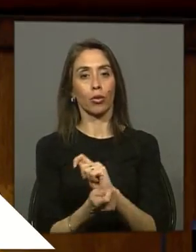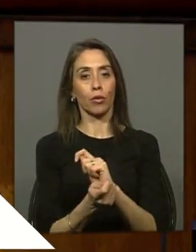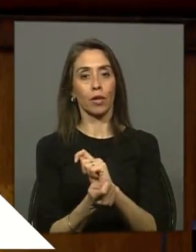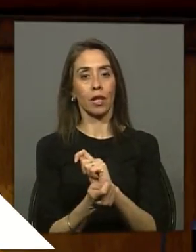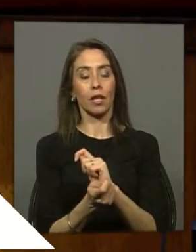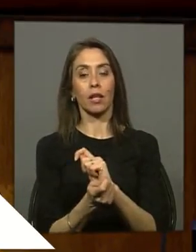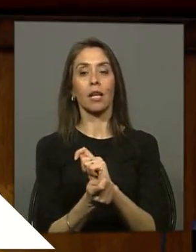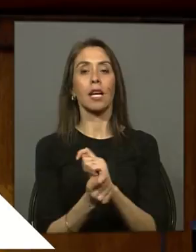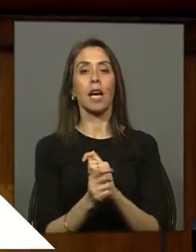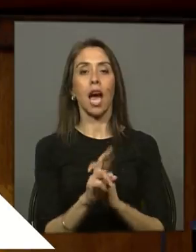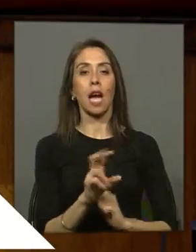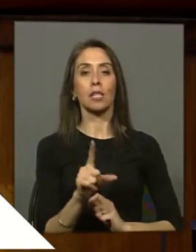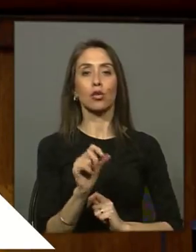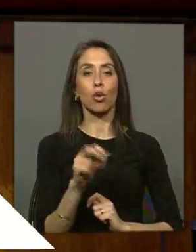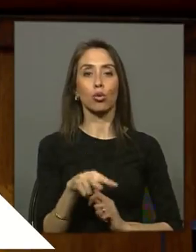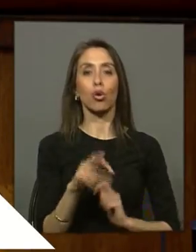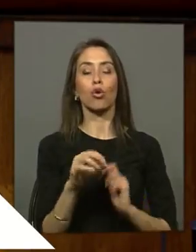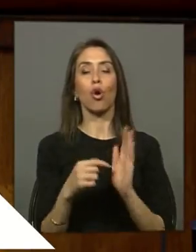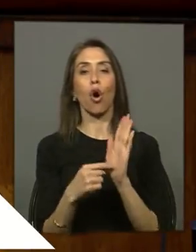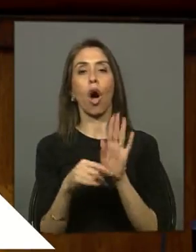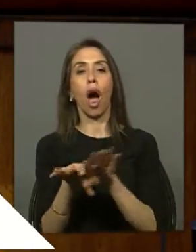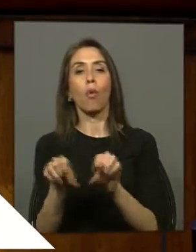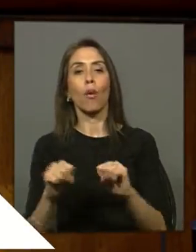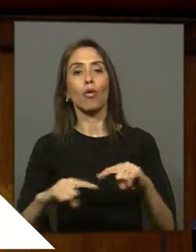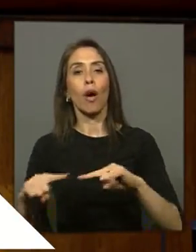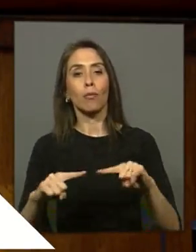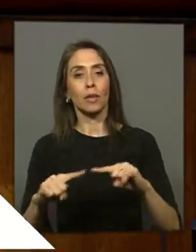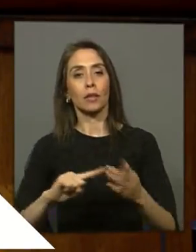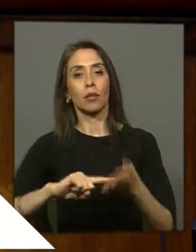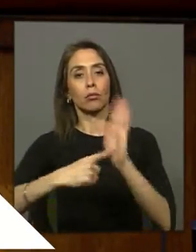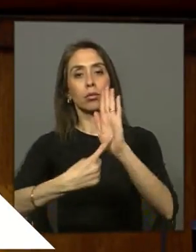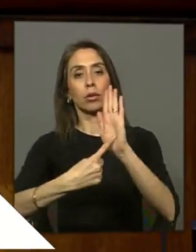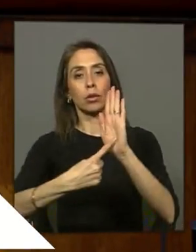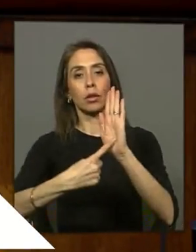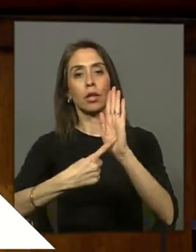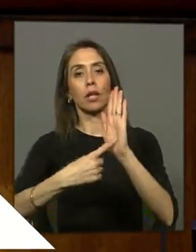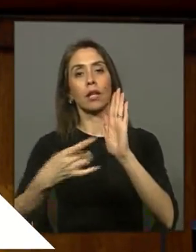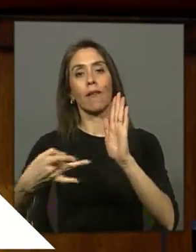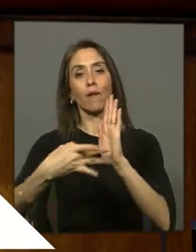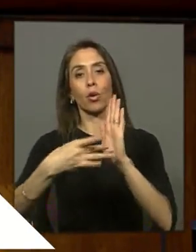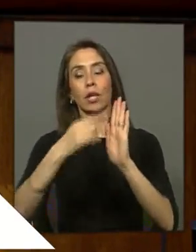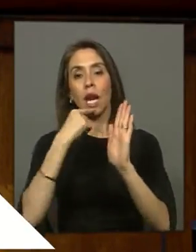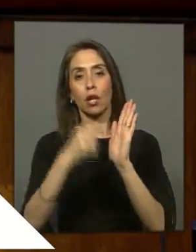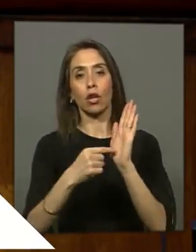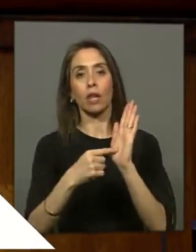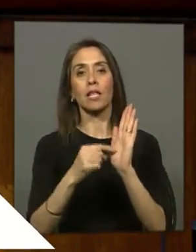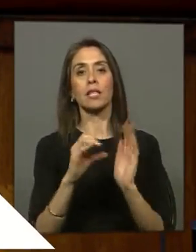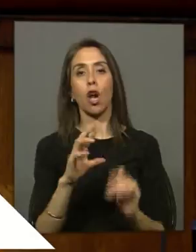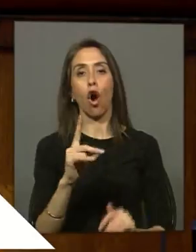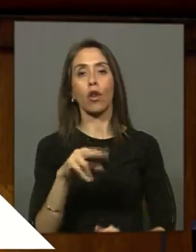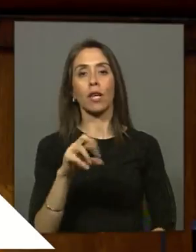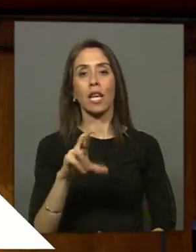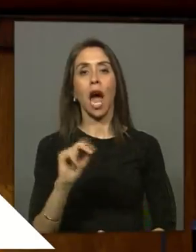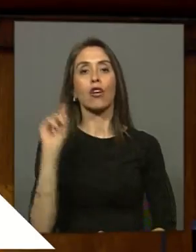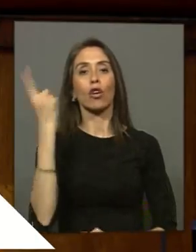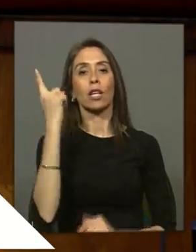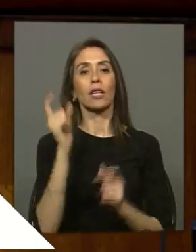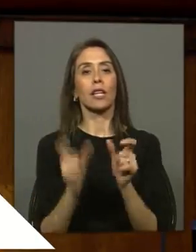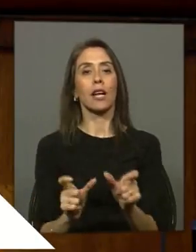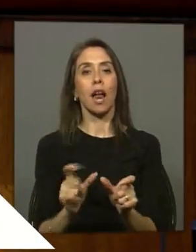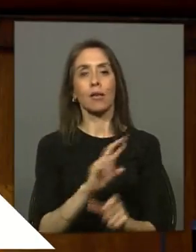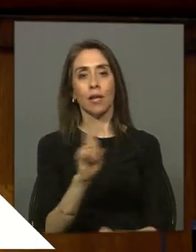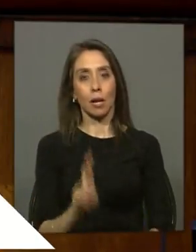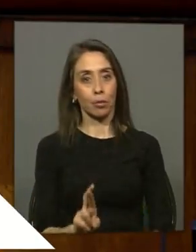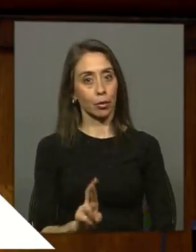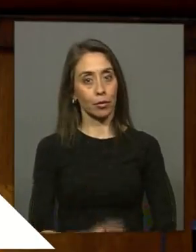resolución o acto administrativo que haya sido dictado en contrario a lo dispuesto en el referido ordinario de la Contraloría General de la República